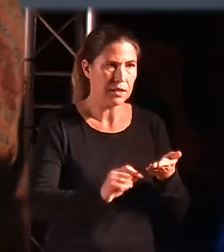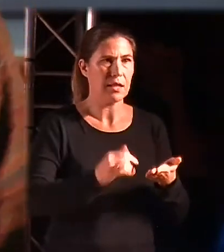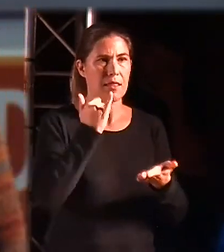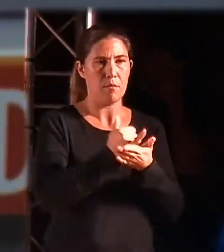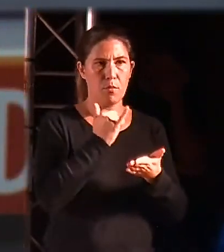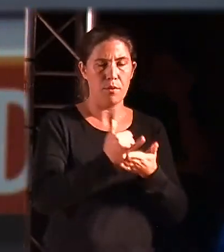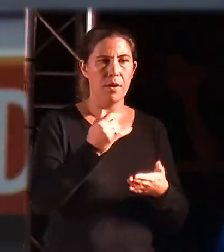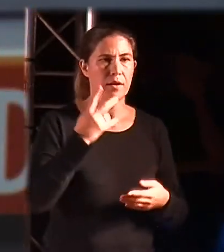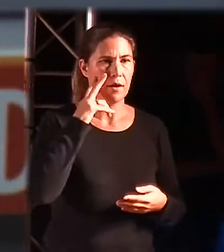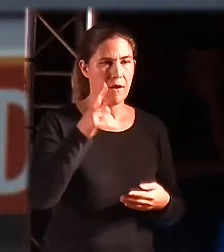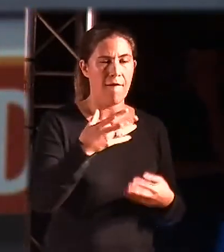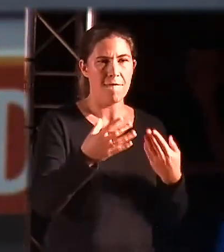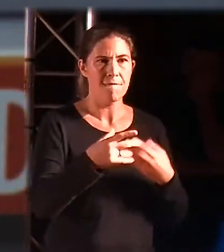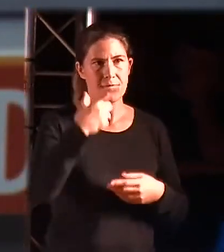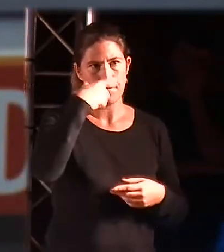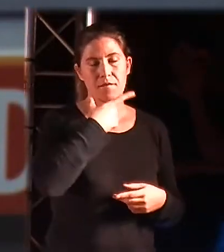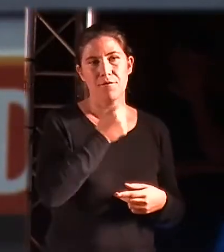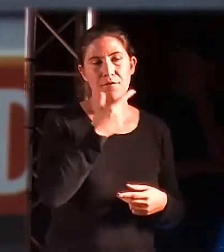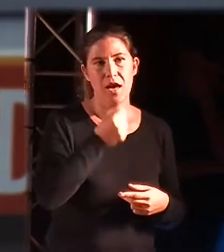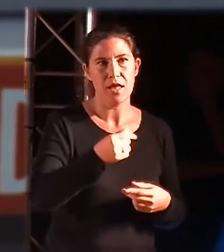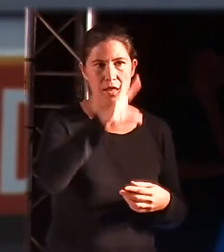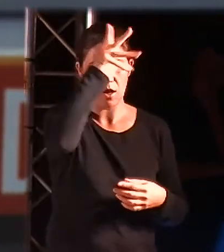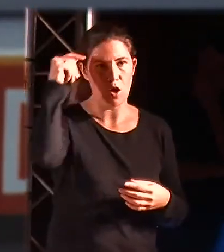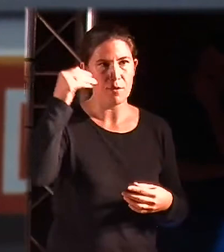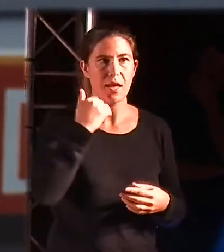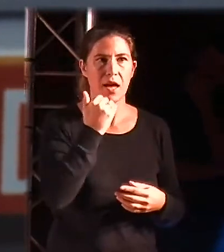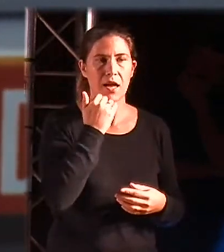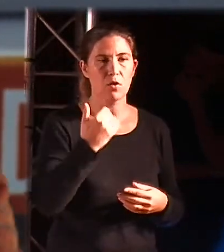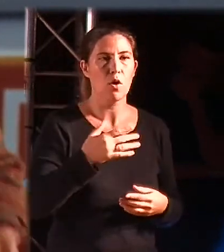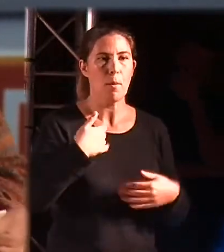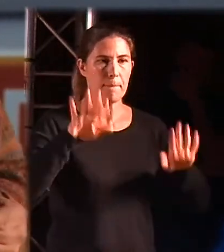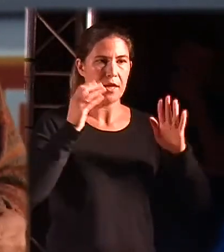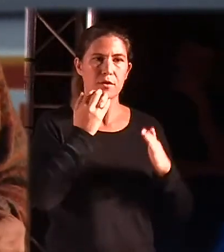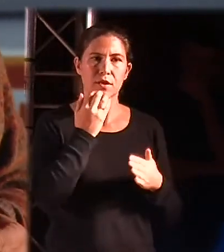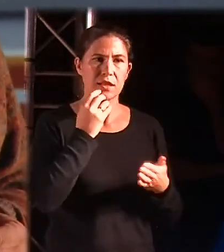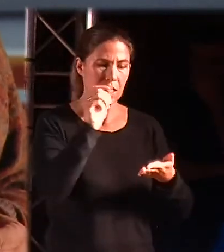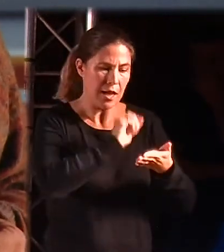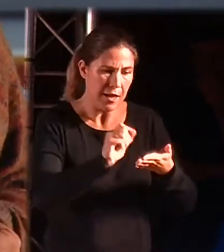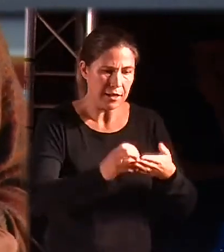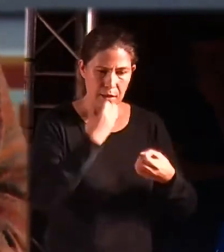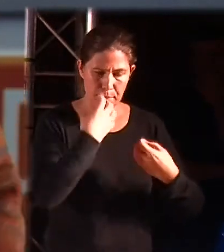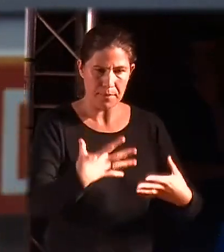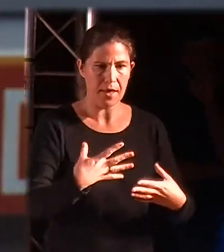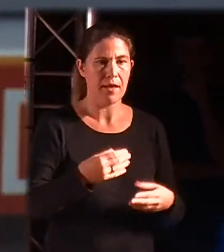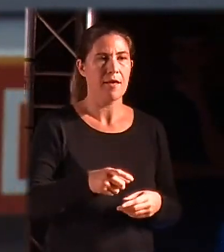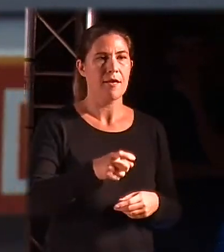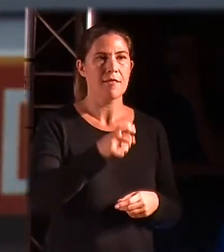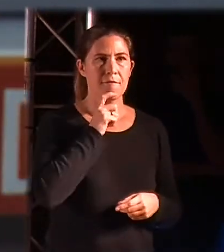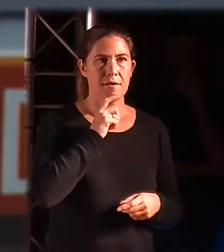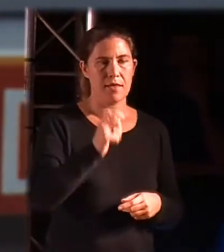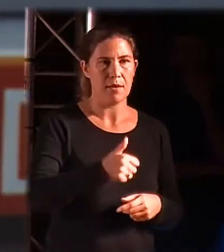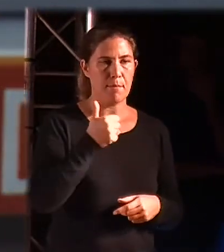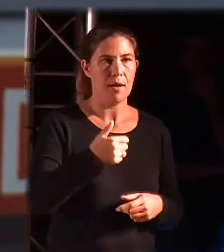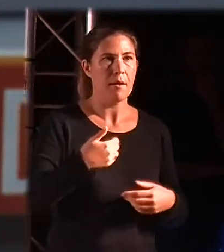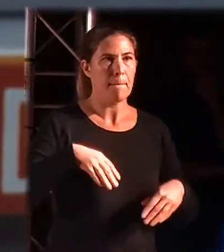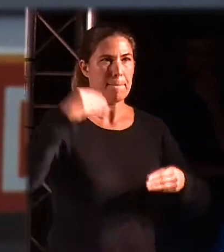es fácil olvidar cosas, pero si uno va poco a poco en una lista bien hecha, es mucho más difícil. Pensar